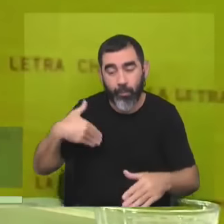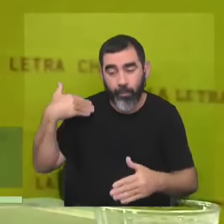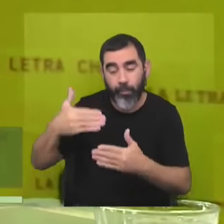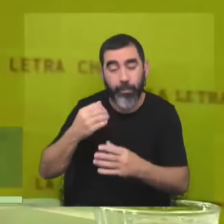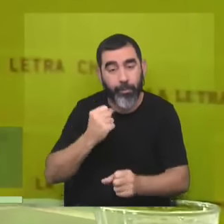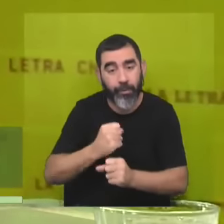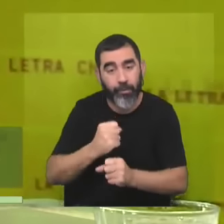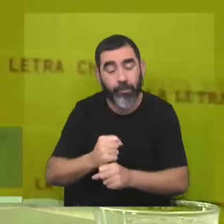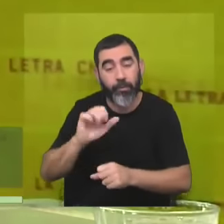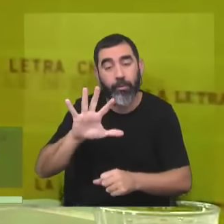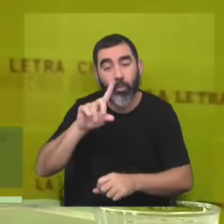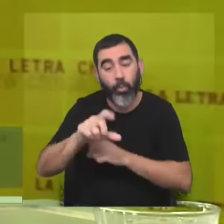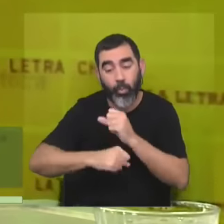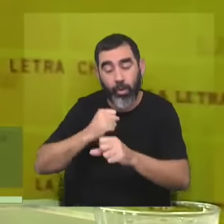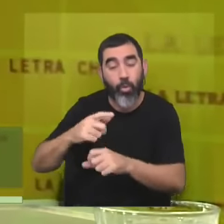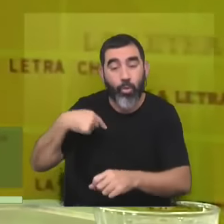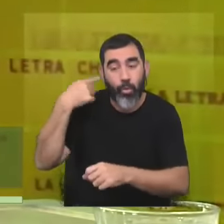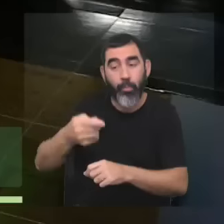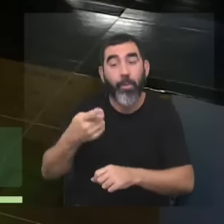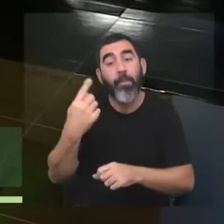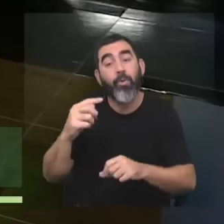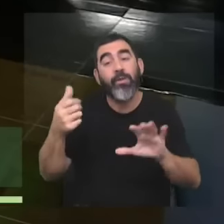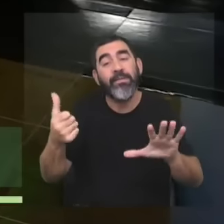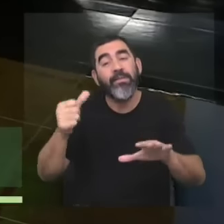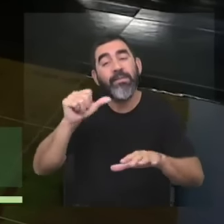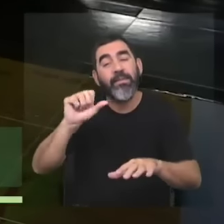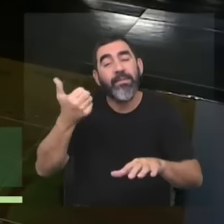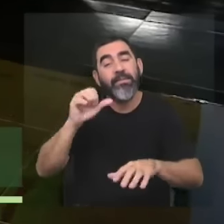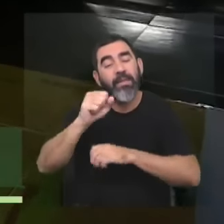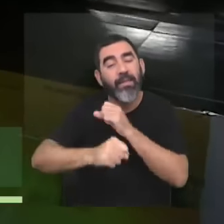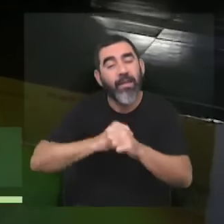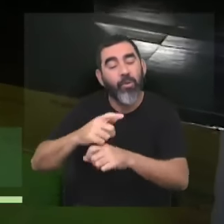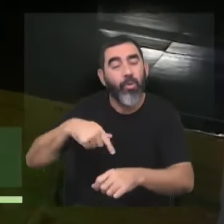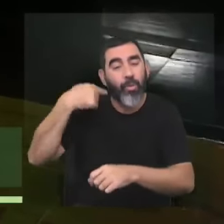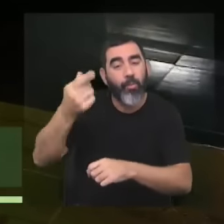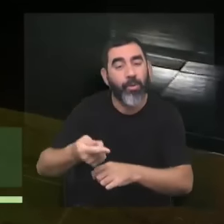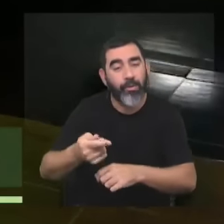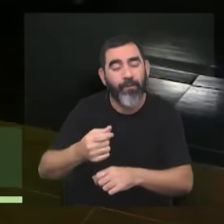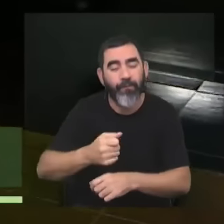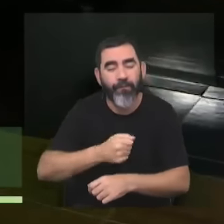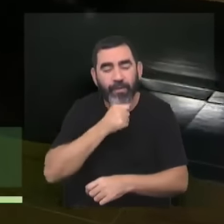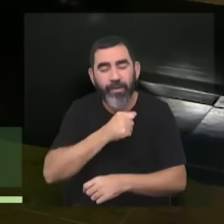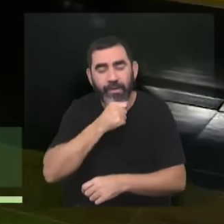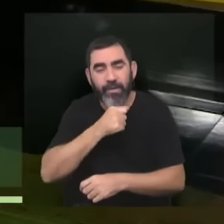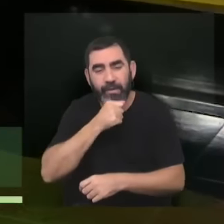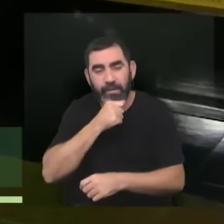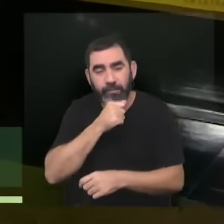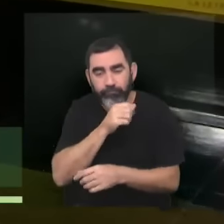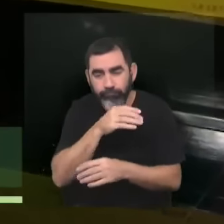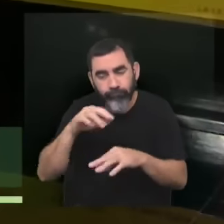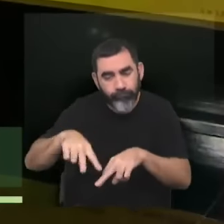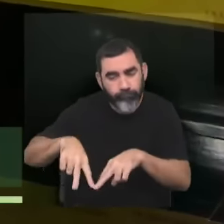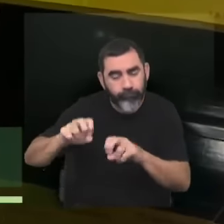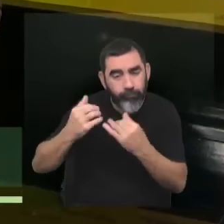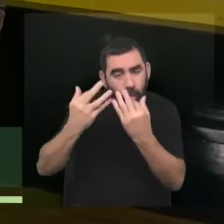a 51 años pero a 60 años de aquel 64 donde los viejos empezaron a delinear El